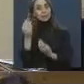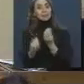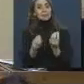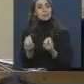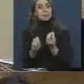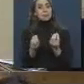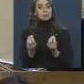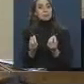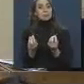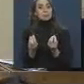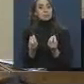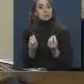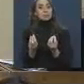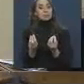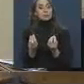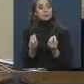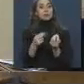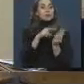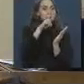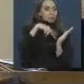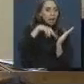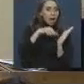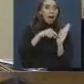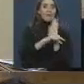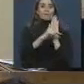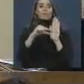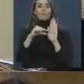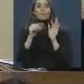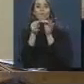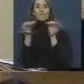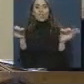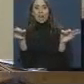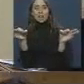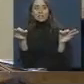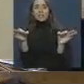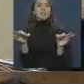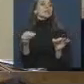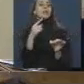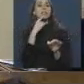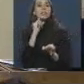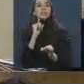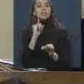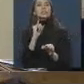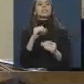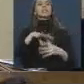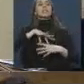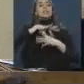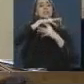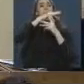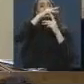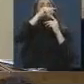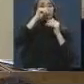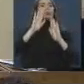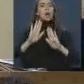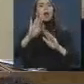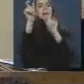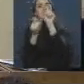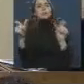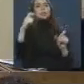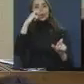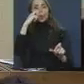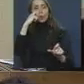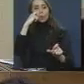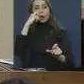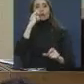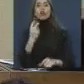pasado, encontré la siguiente cita, que dice: reconocemos la naturaleza espiritual y trascendente del ser humano.